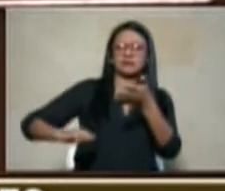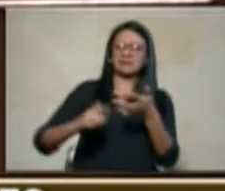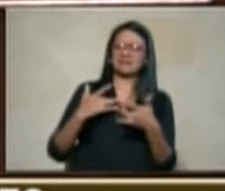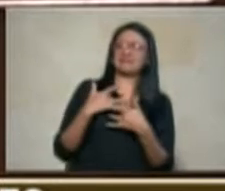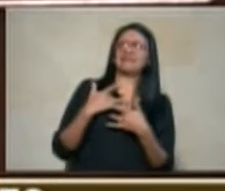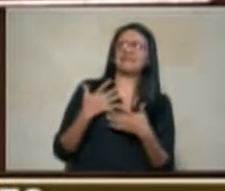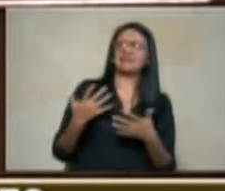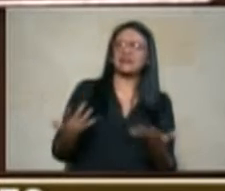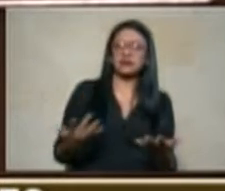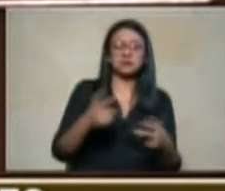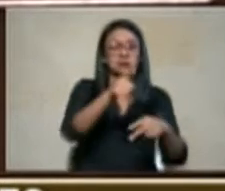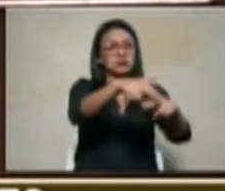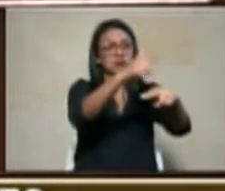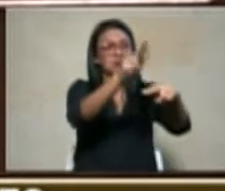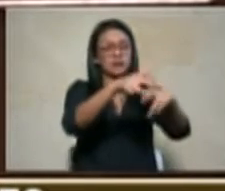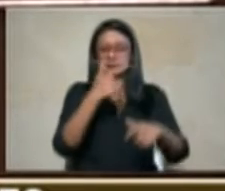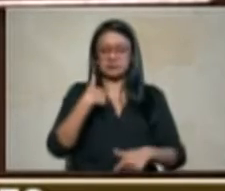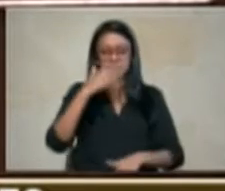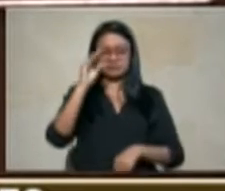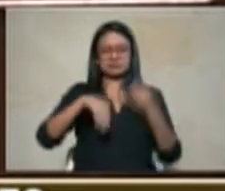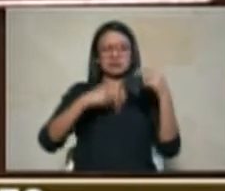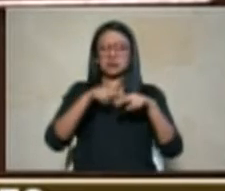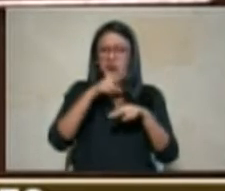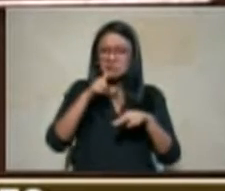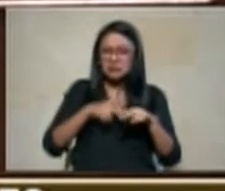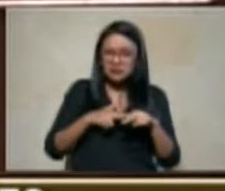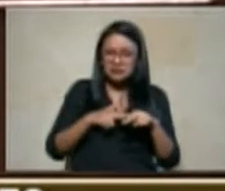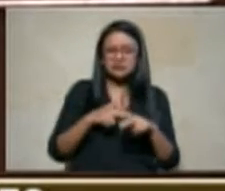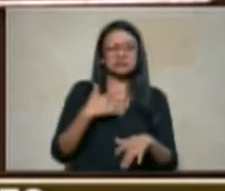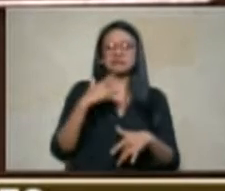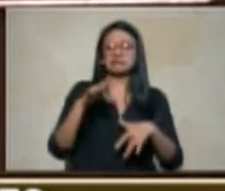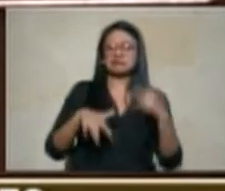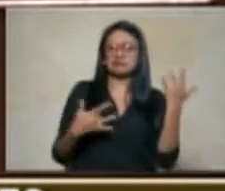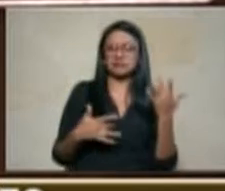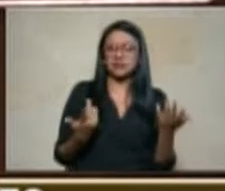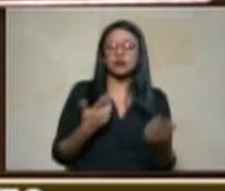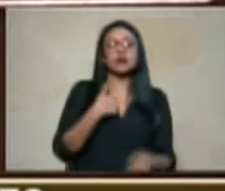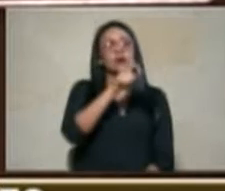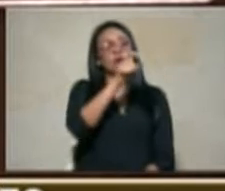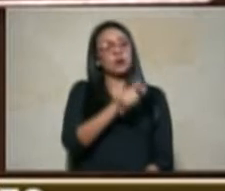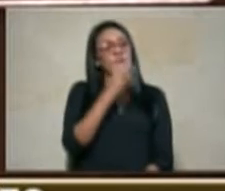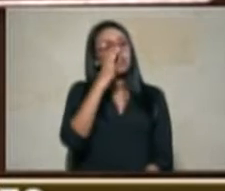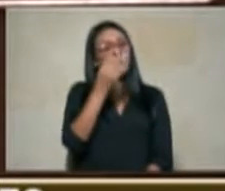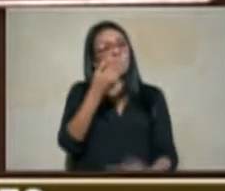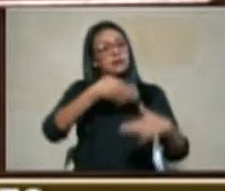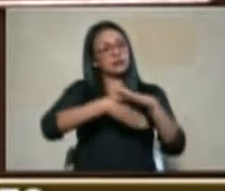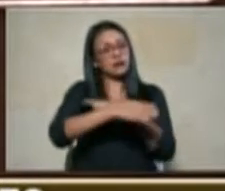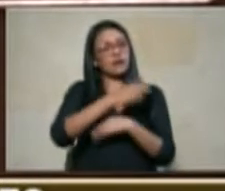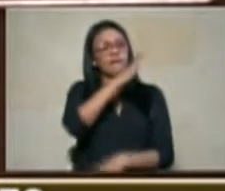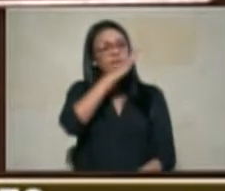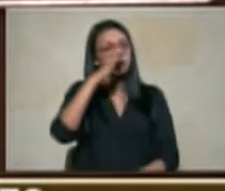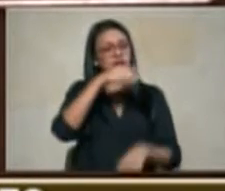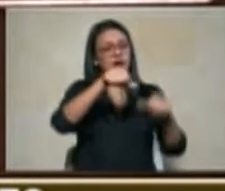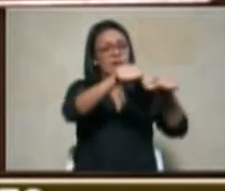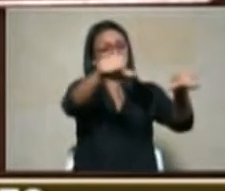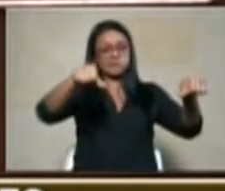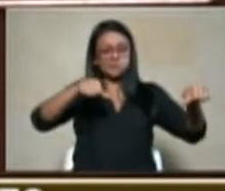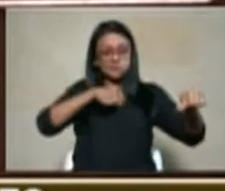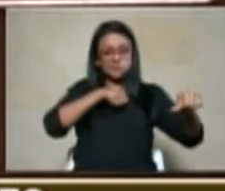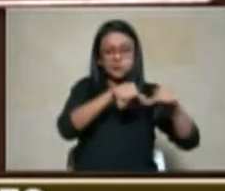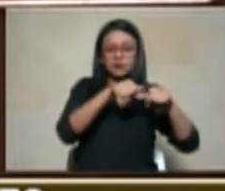si para ustedes sea normal, para mí no lo es. Nuevamente, no es para que el señor vuelva y acceda a una finca que ya está parcelada